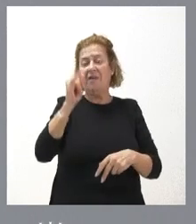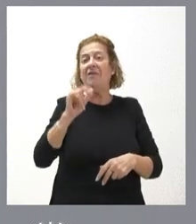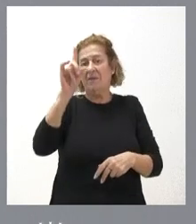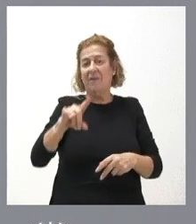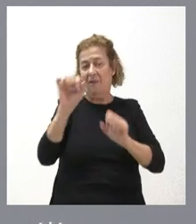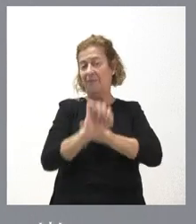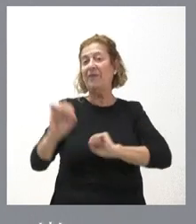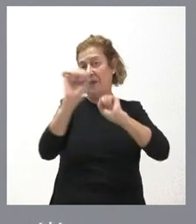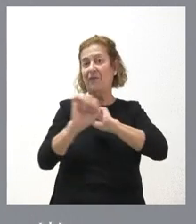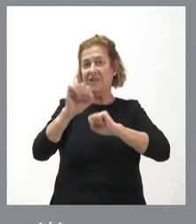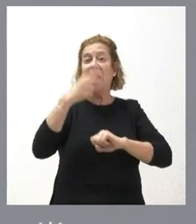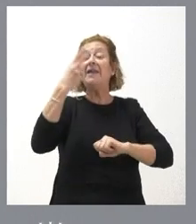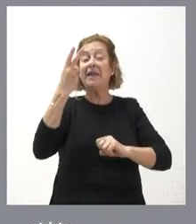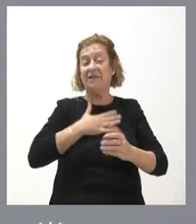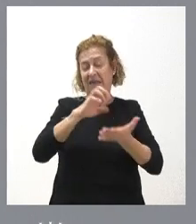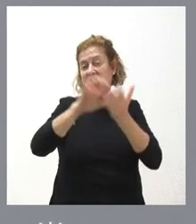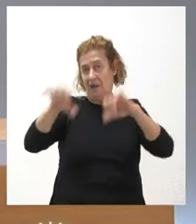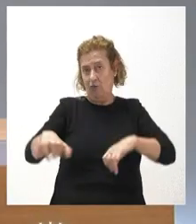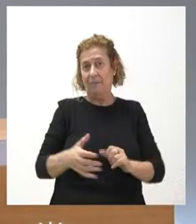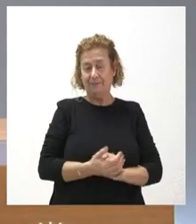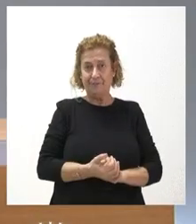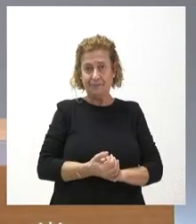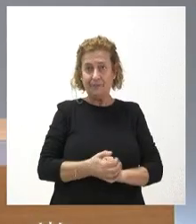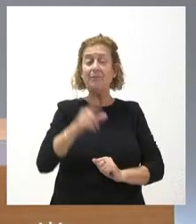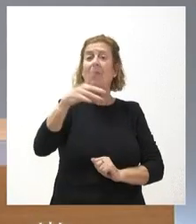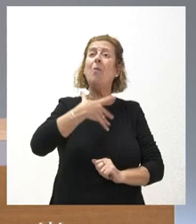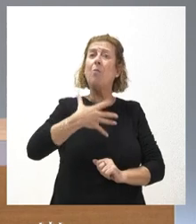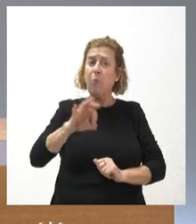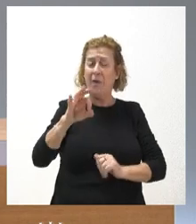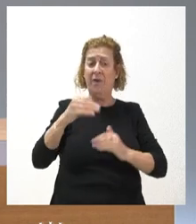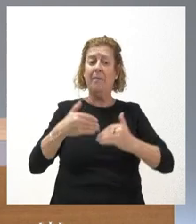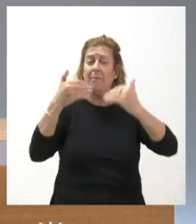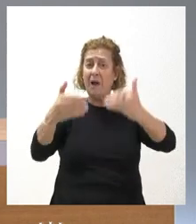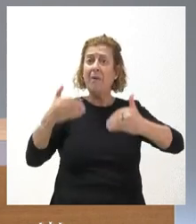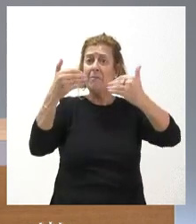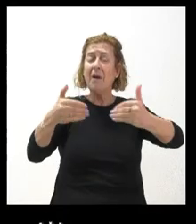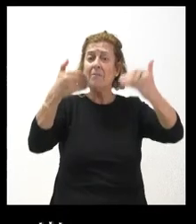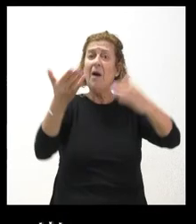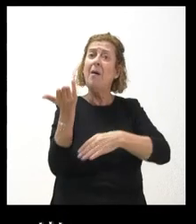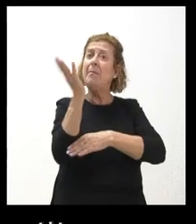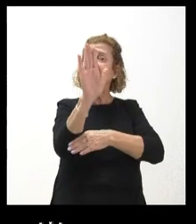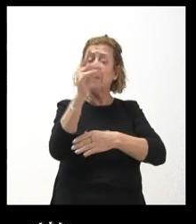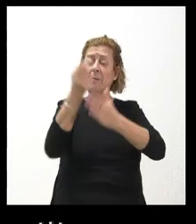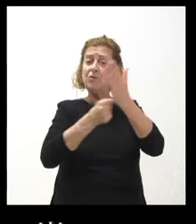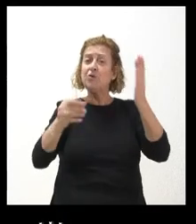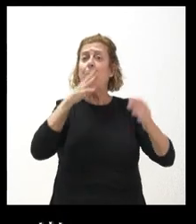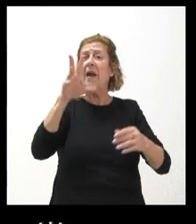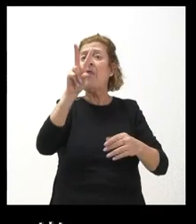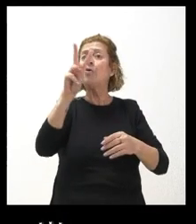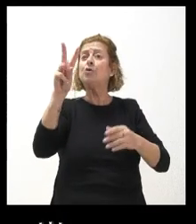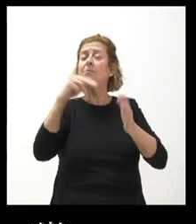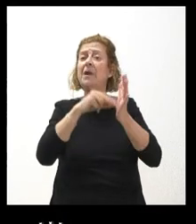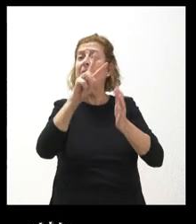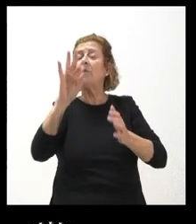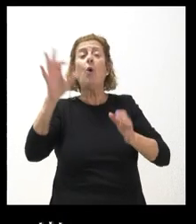la defensa de los intereses de Castilla de León esto puede dilatar aún más la presentación del presupuesto para 2024 o mantiene que